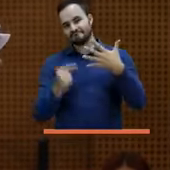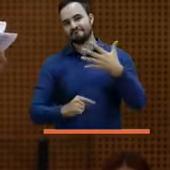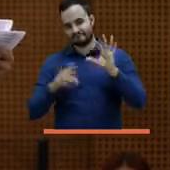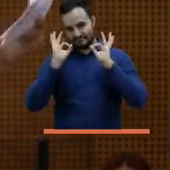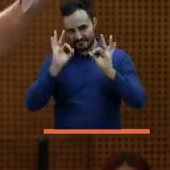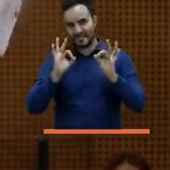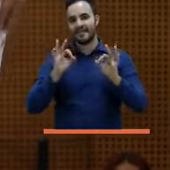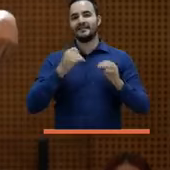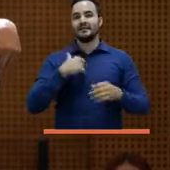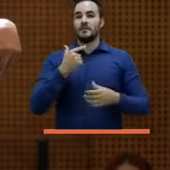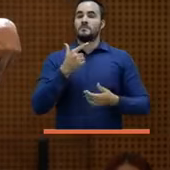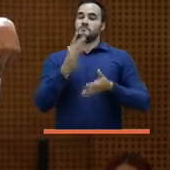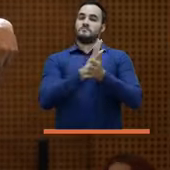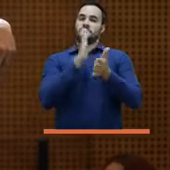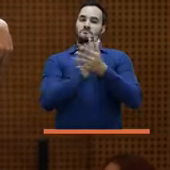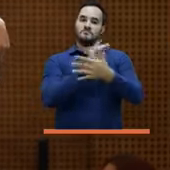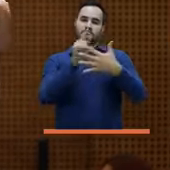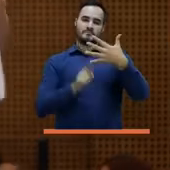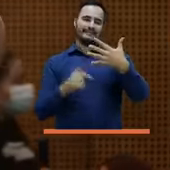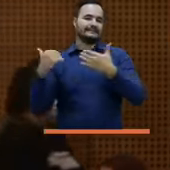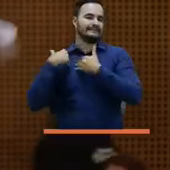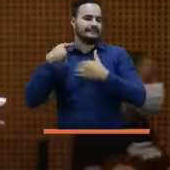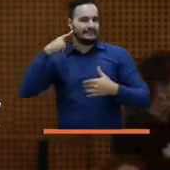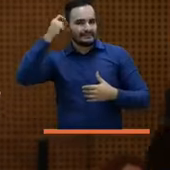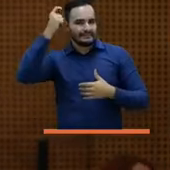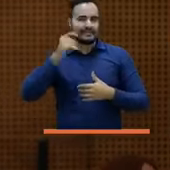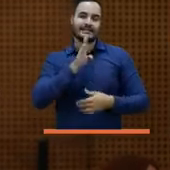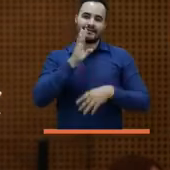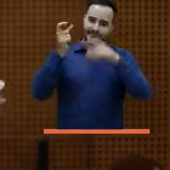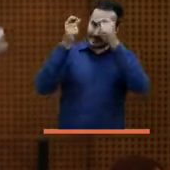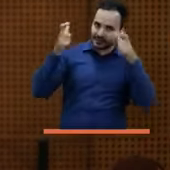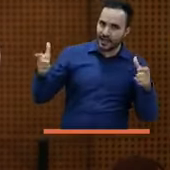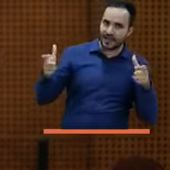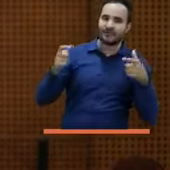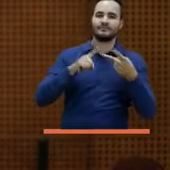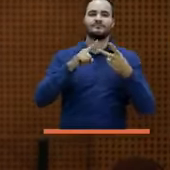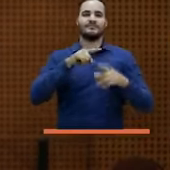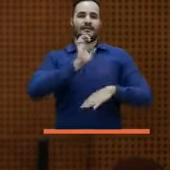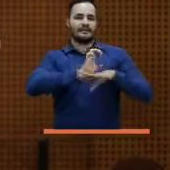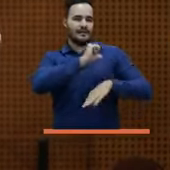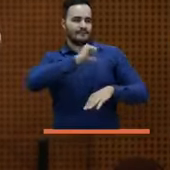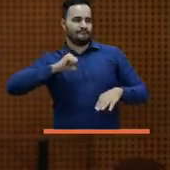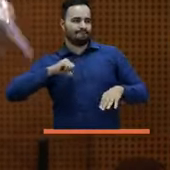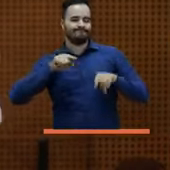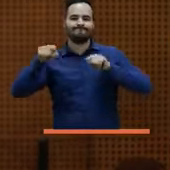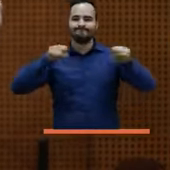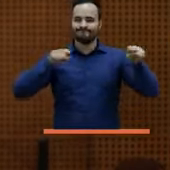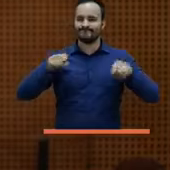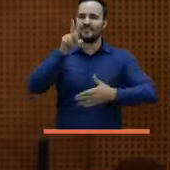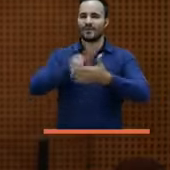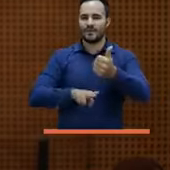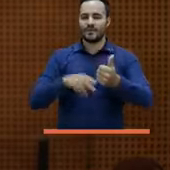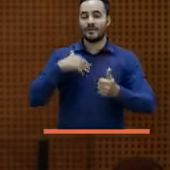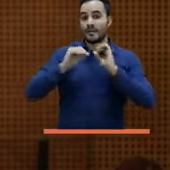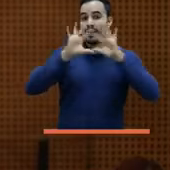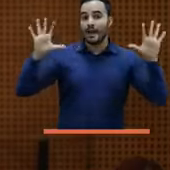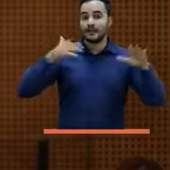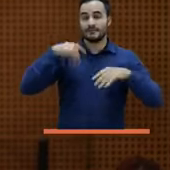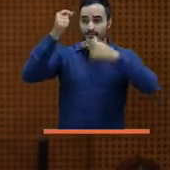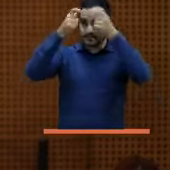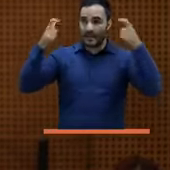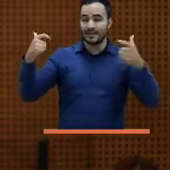menciona el rol del estado y el papel del sector privado cierto sin olvidar que el estado tiene un papel fundamental